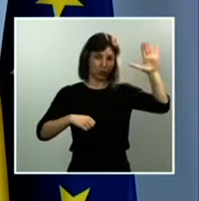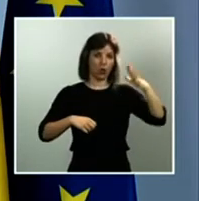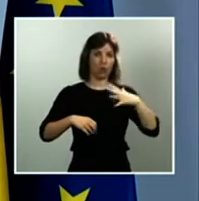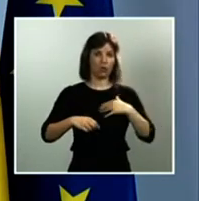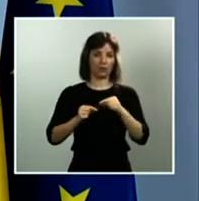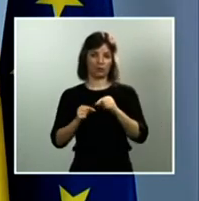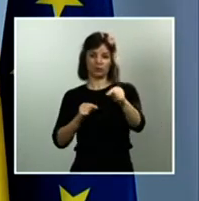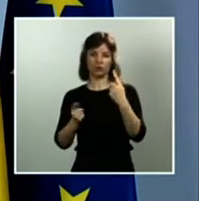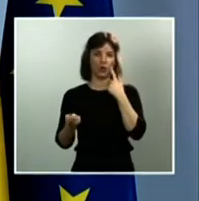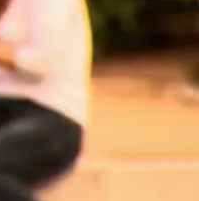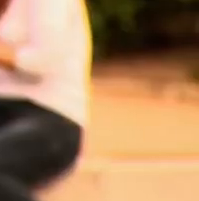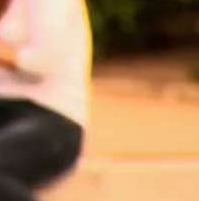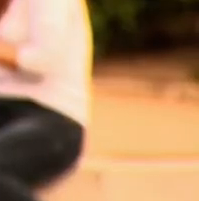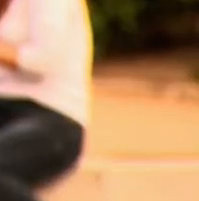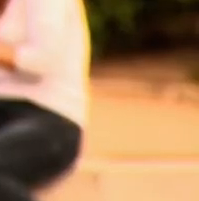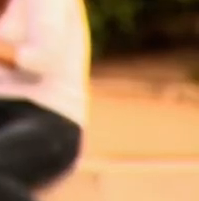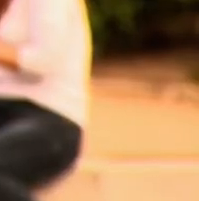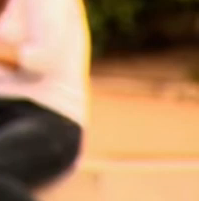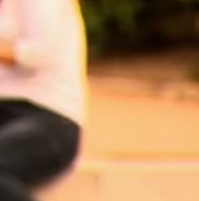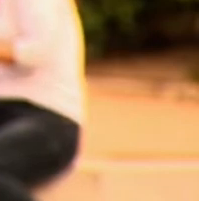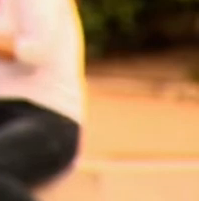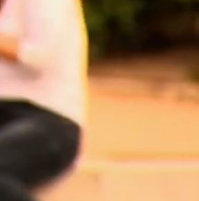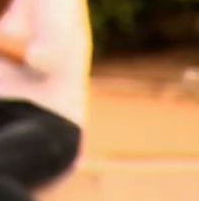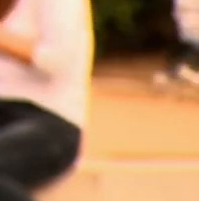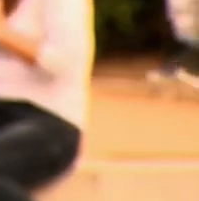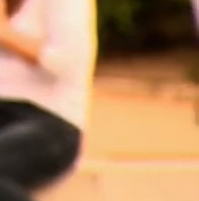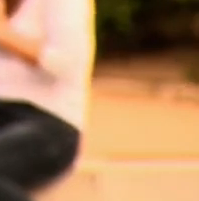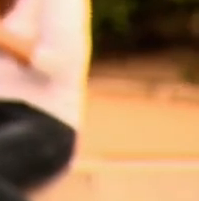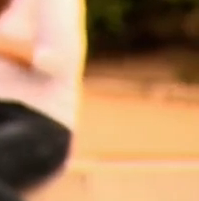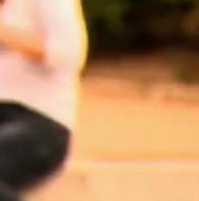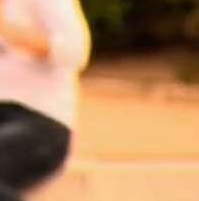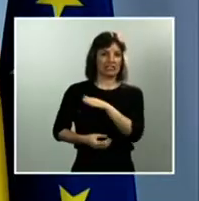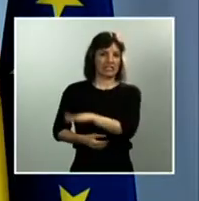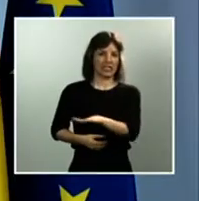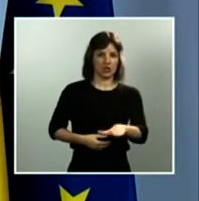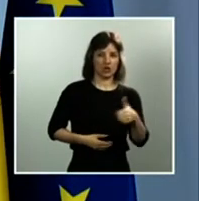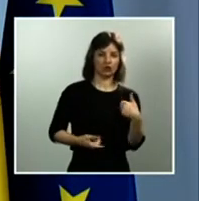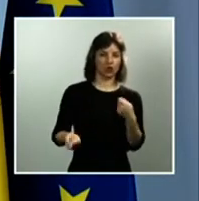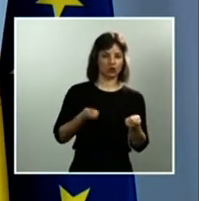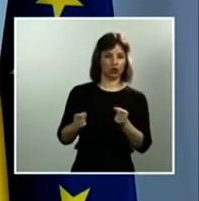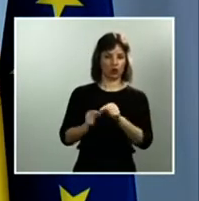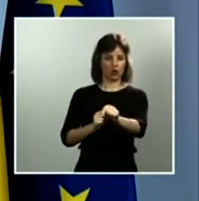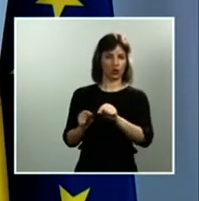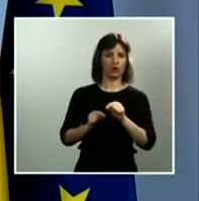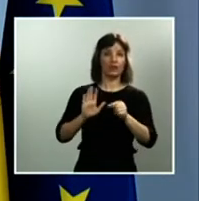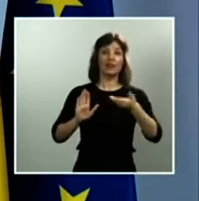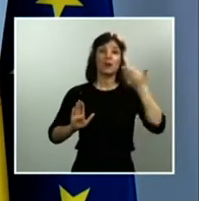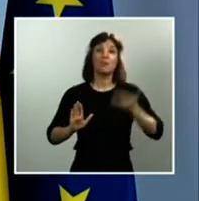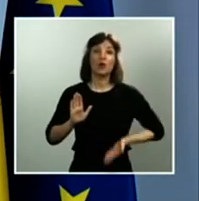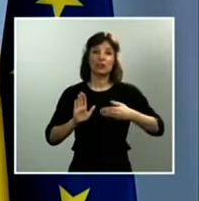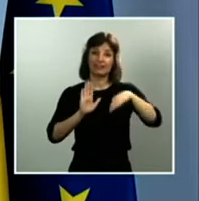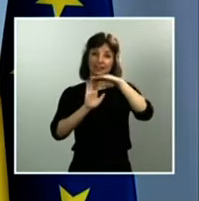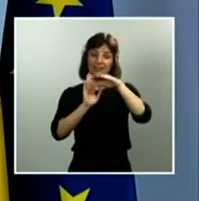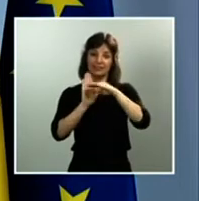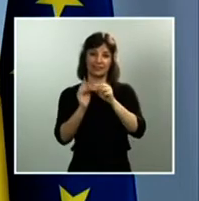niñas con los que salga a pasear. No solo salir, también podrán jugar. Es muy importante respetar las medidas de distanciamiento social